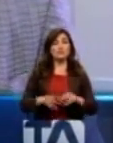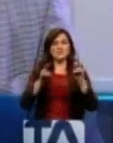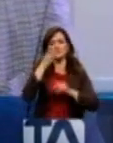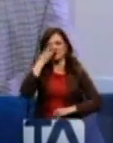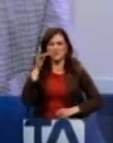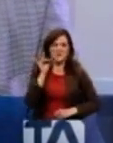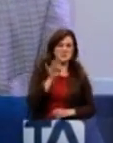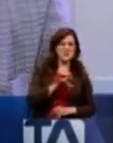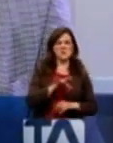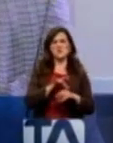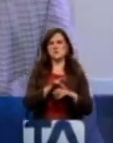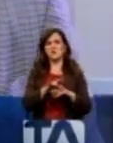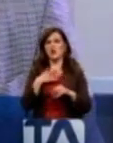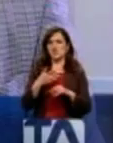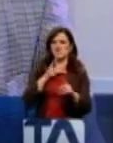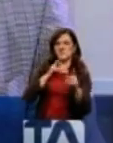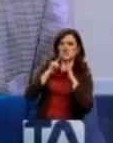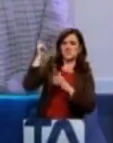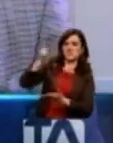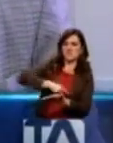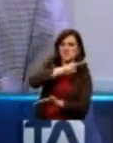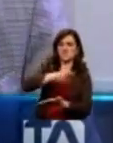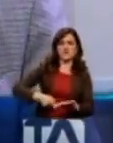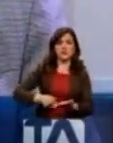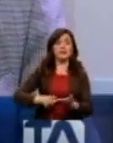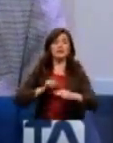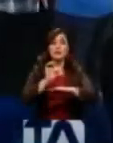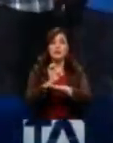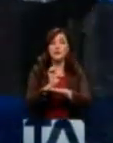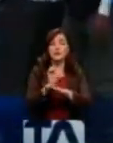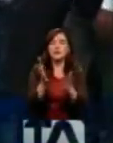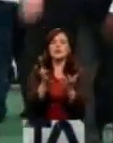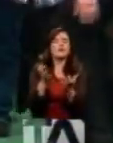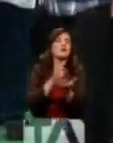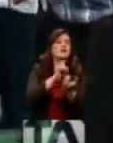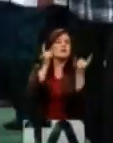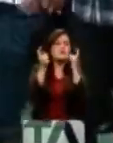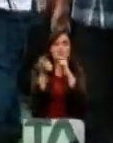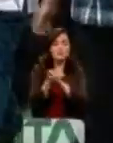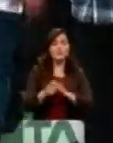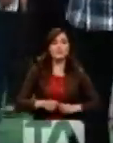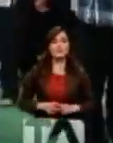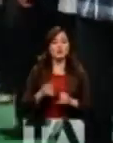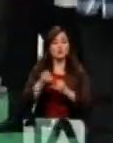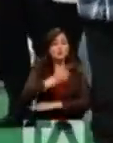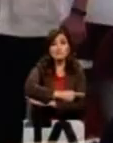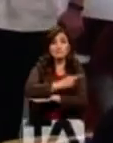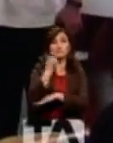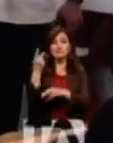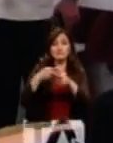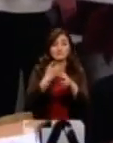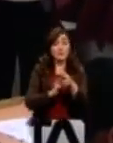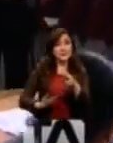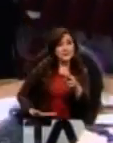odio, de cierre de puertas para el diálogo, y Ecuador espera otra cosa. Sin embargo, en los últimos días el expresidente Correa ha ejercido